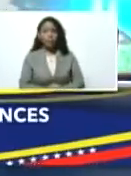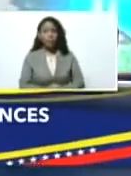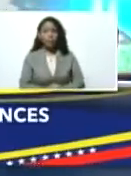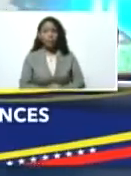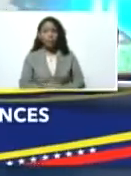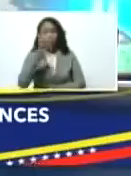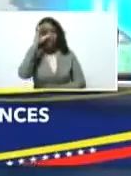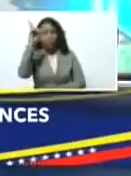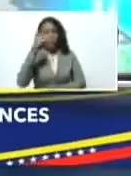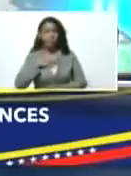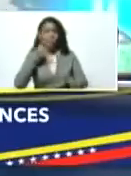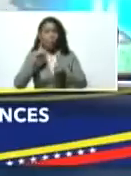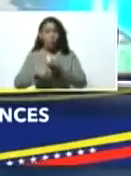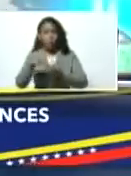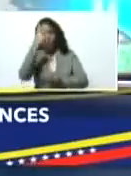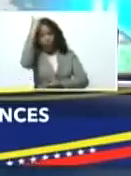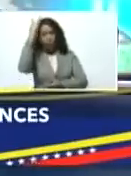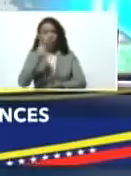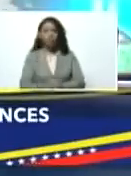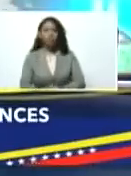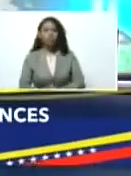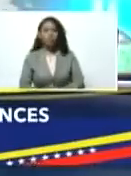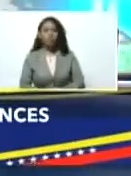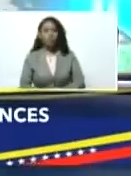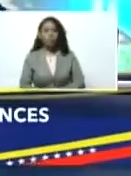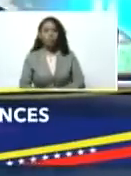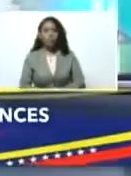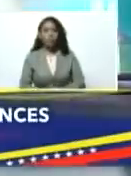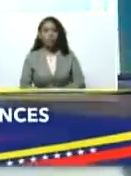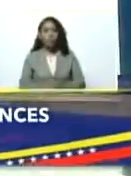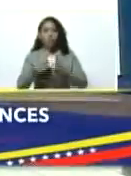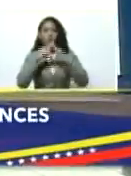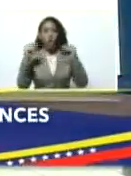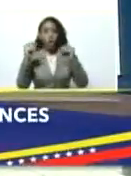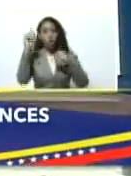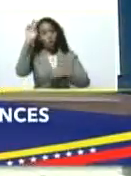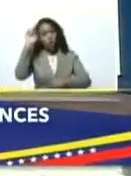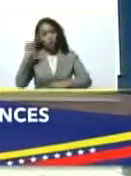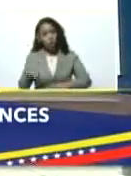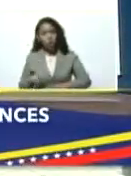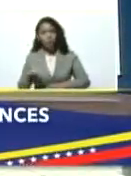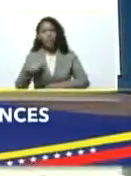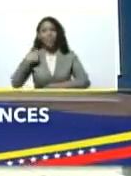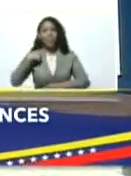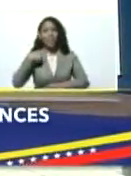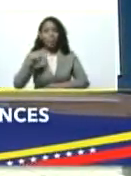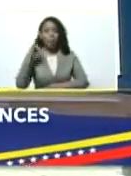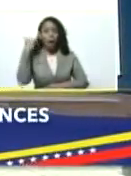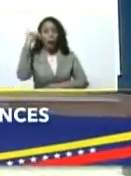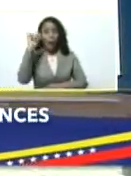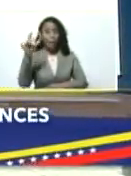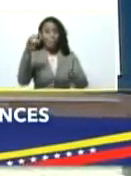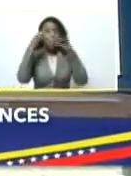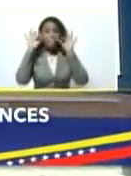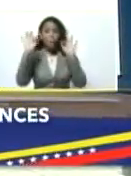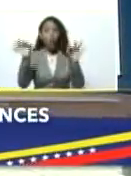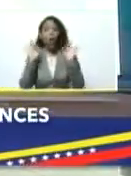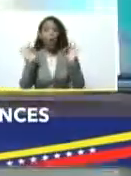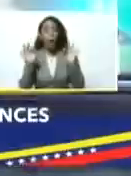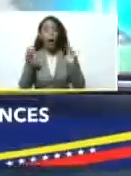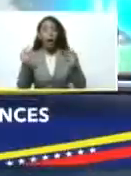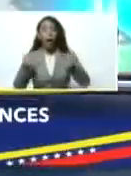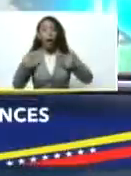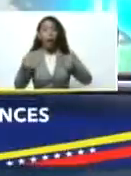Delcy, Tarek, Janet, todos los días tenemos que estar mosca,